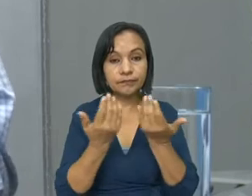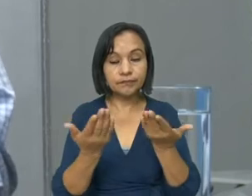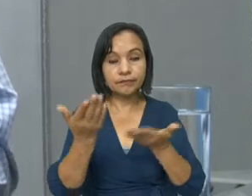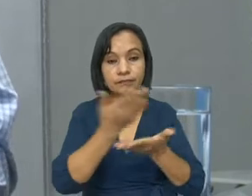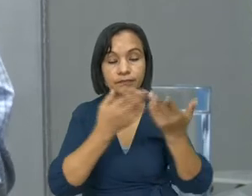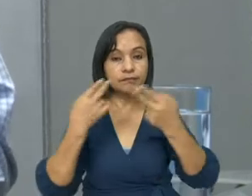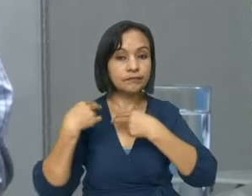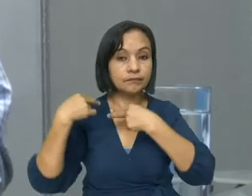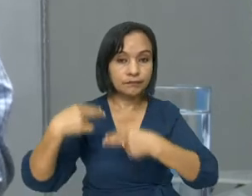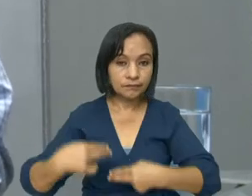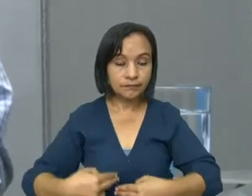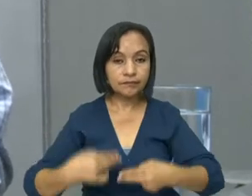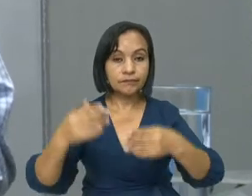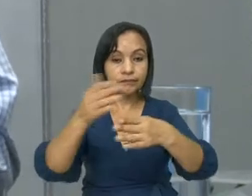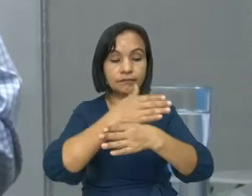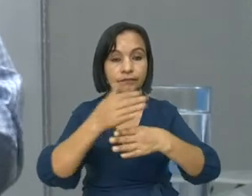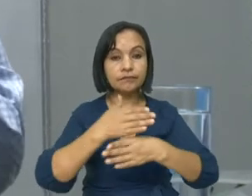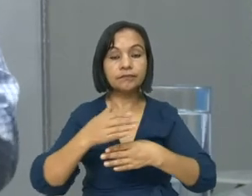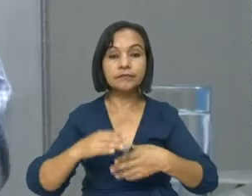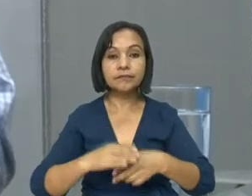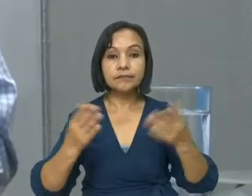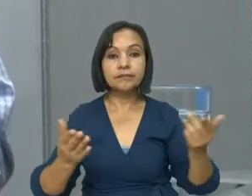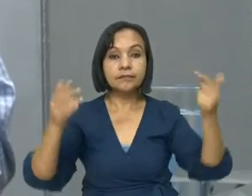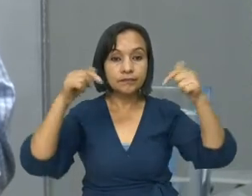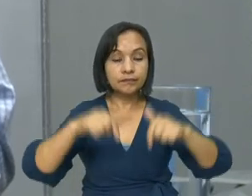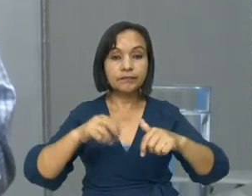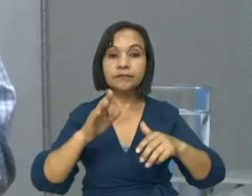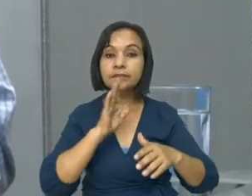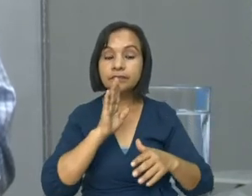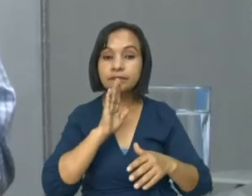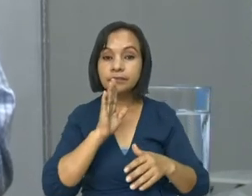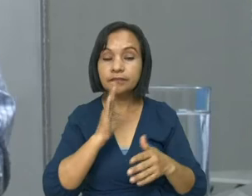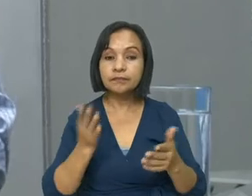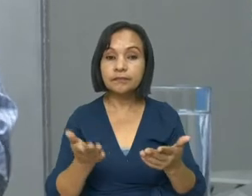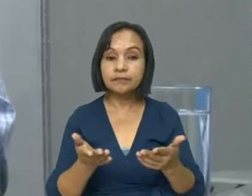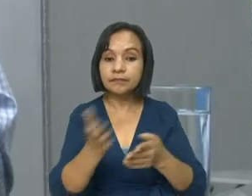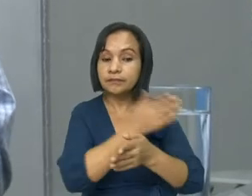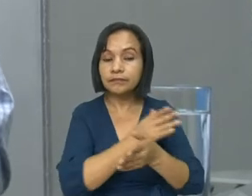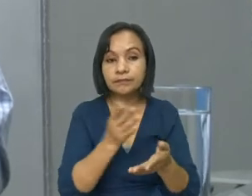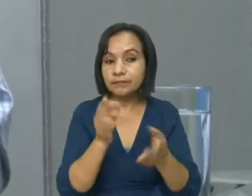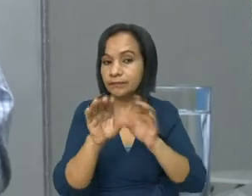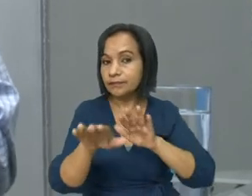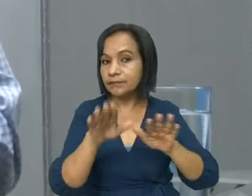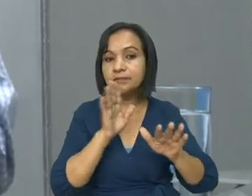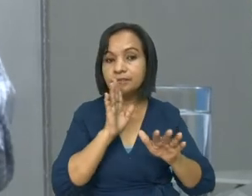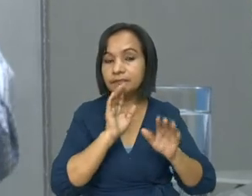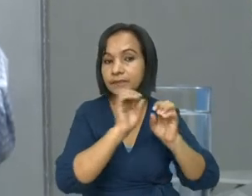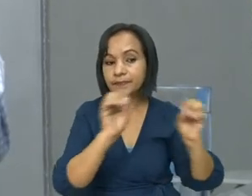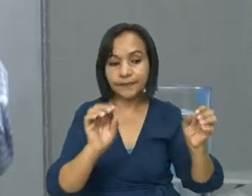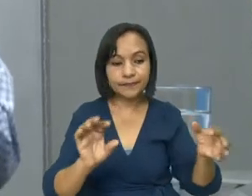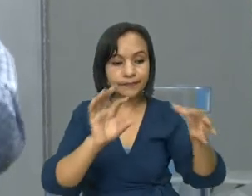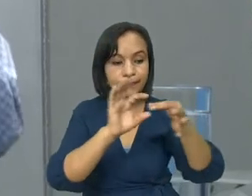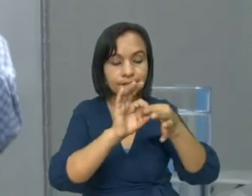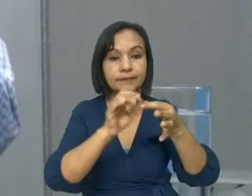consumo humano, para los diferentes fines. Ahora nosotros hablamos, por ejemplo, antes no se hablaba de la unidad hidrológica, que